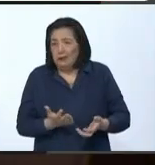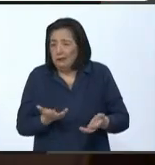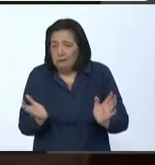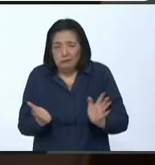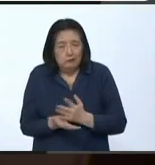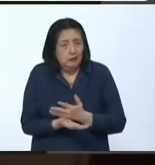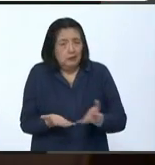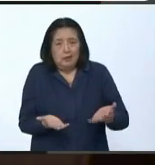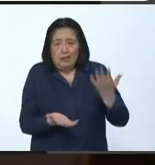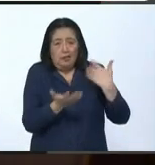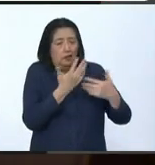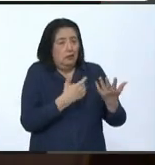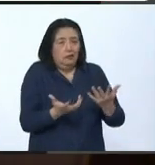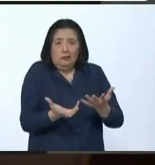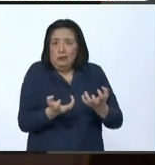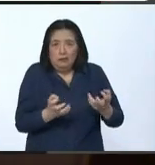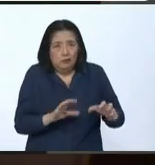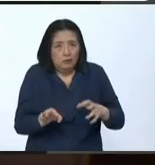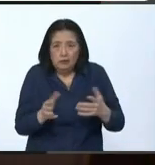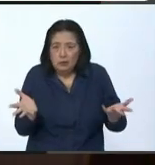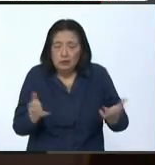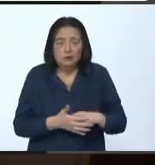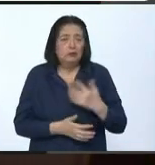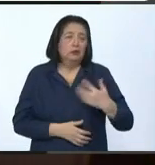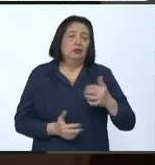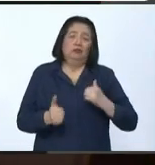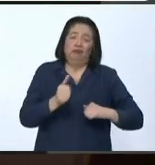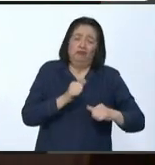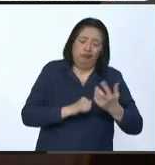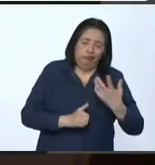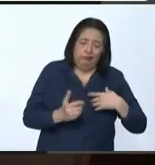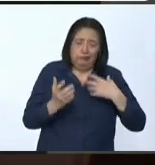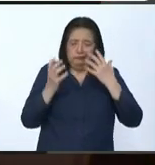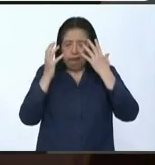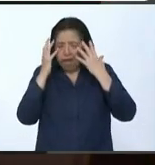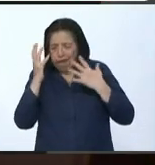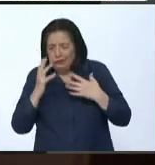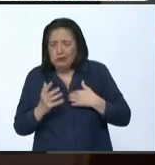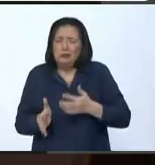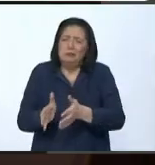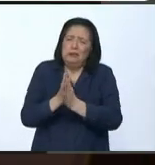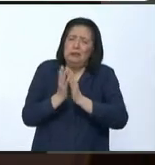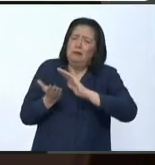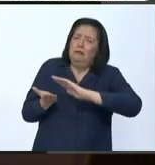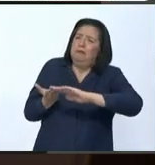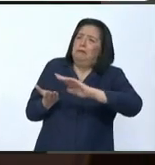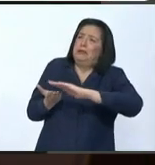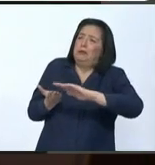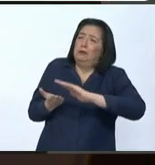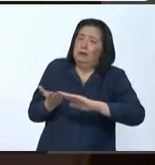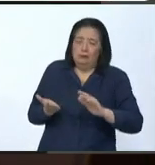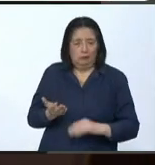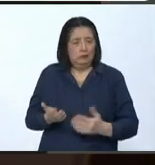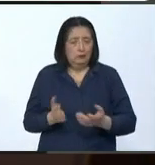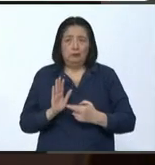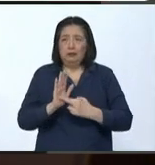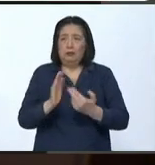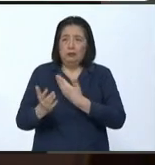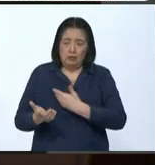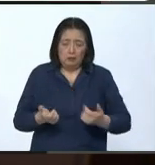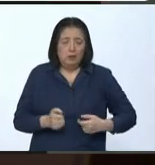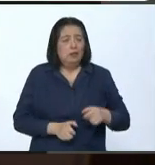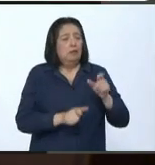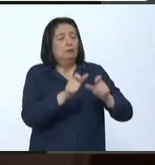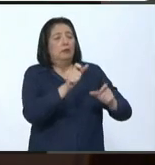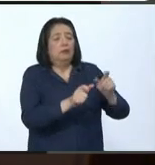quiso. Con profunda y dolorosa consternación, pido perdón en nombre del Estado a los